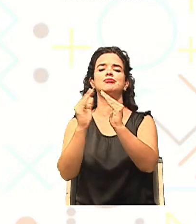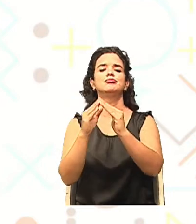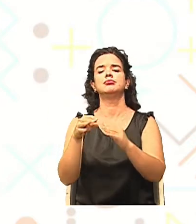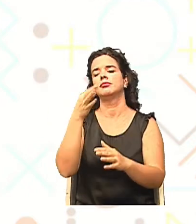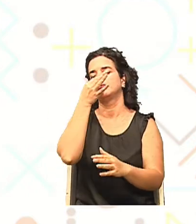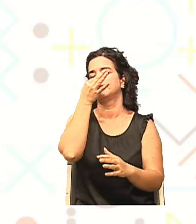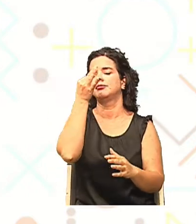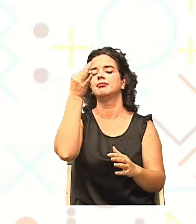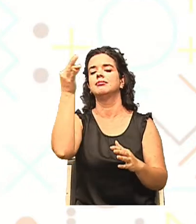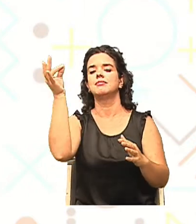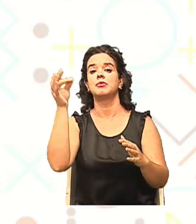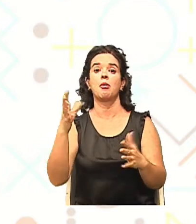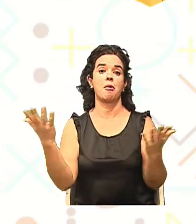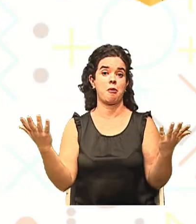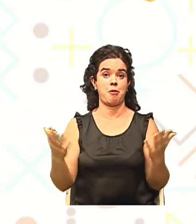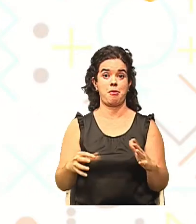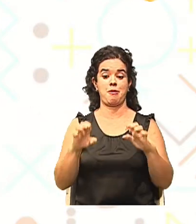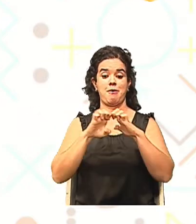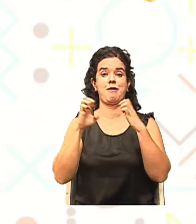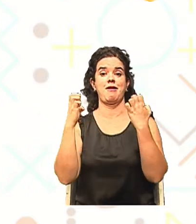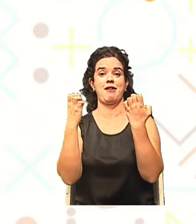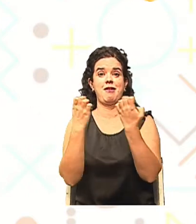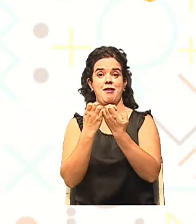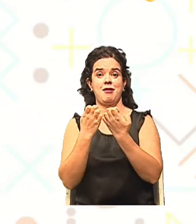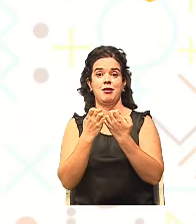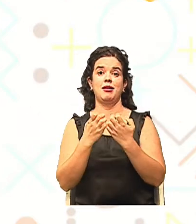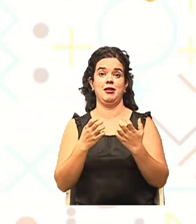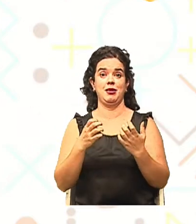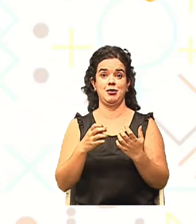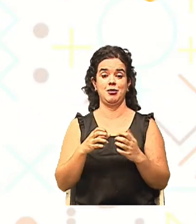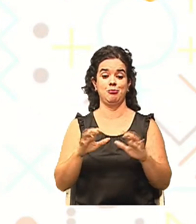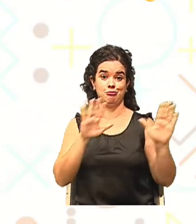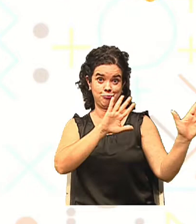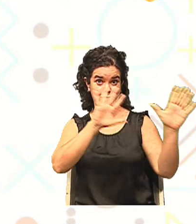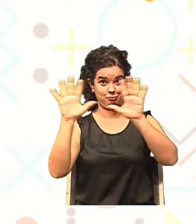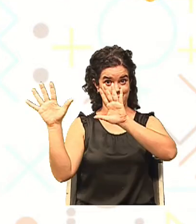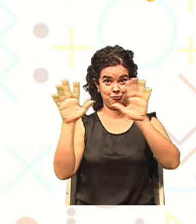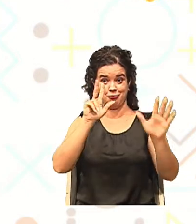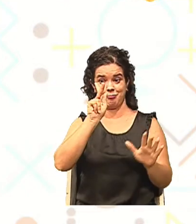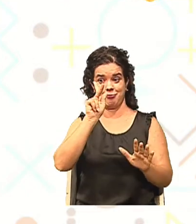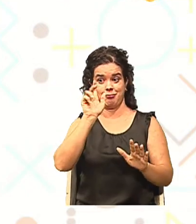es la ciudad del equipo del portero Keylor Navas.